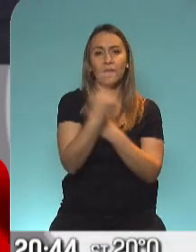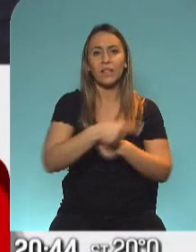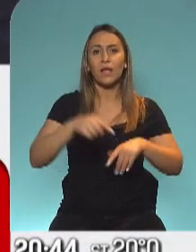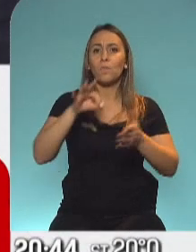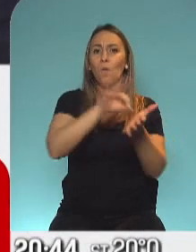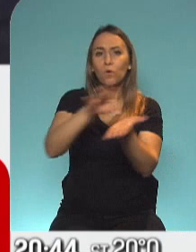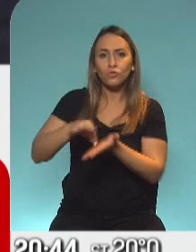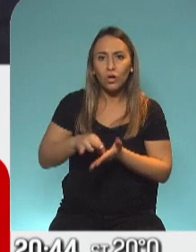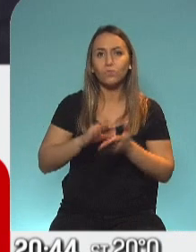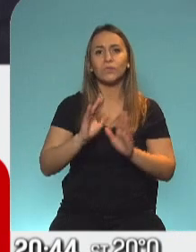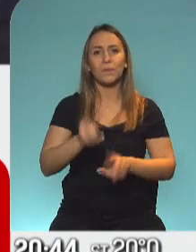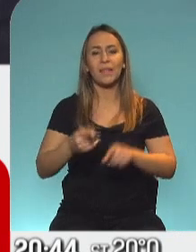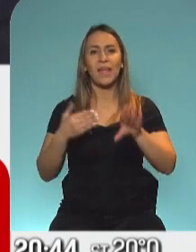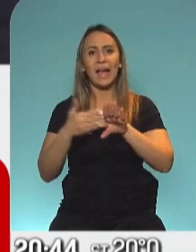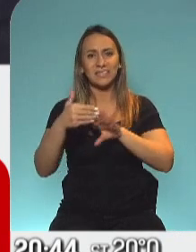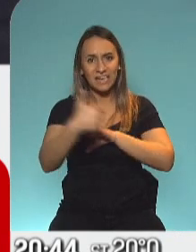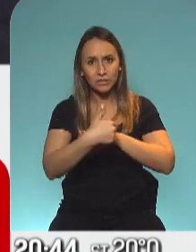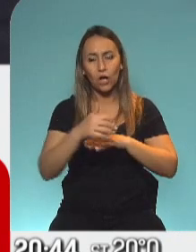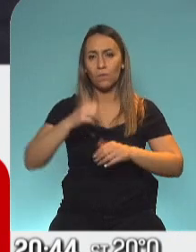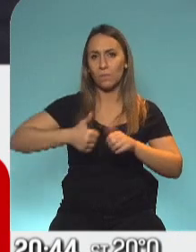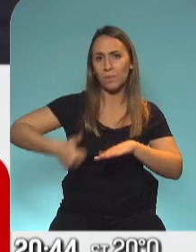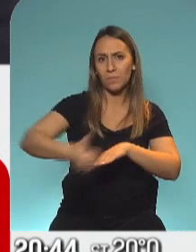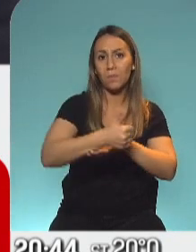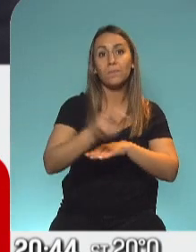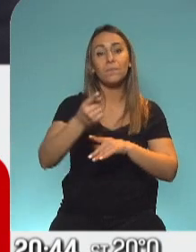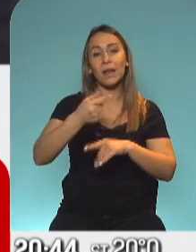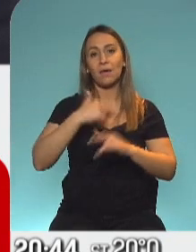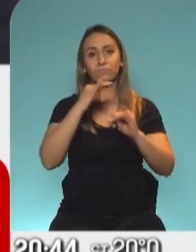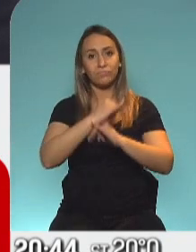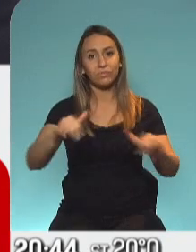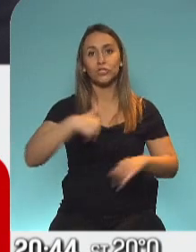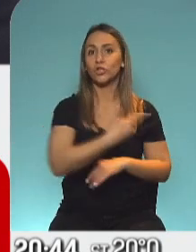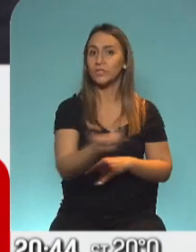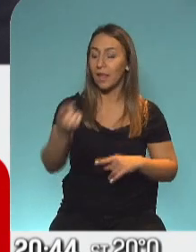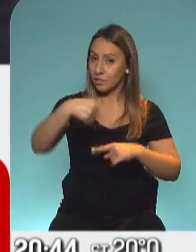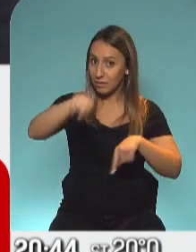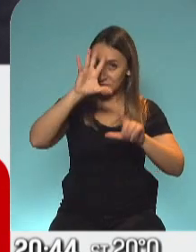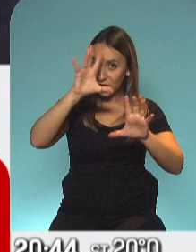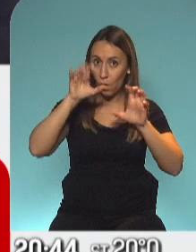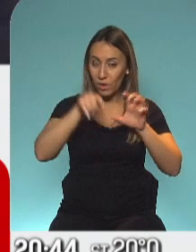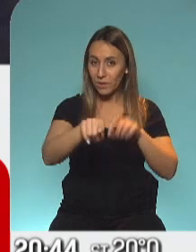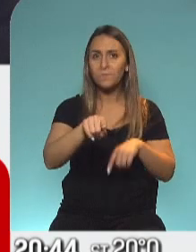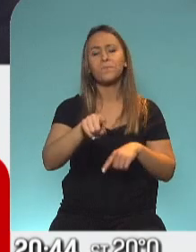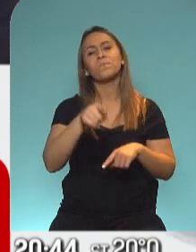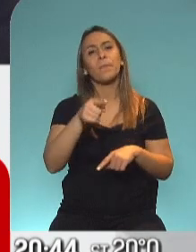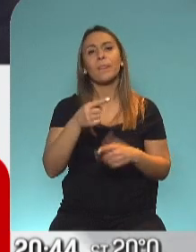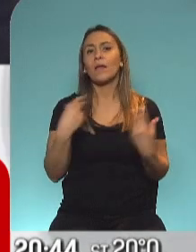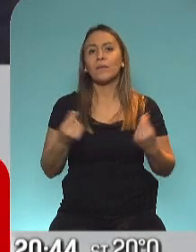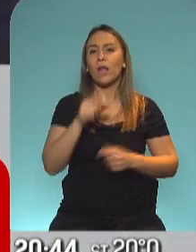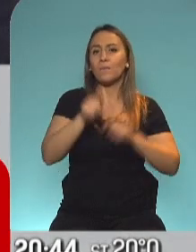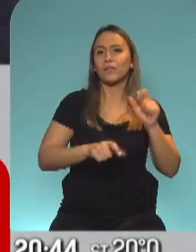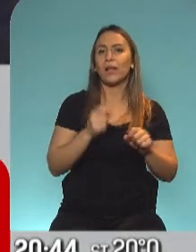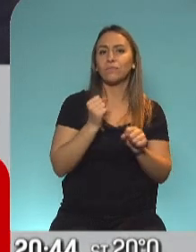acceso. Para que recuerde la población, para que recuerde la sociedad, ¿qué sucederá con aquel trabajador